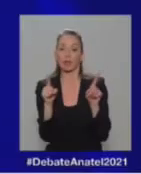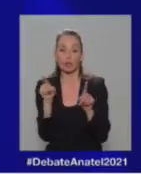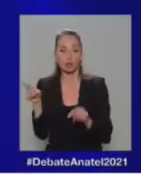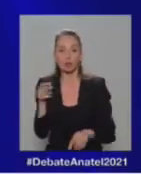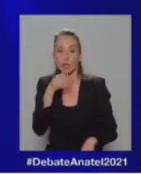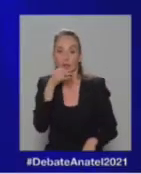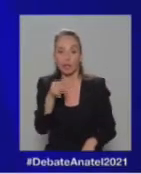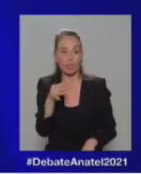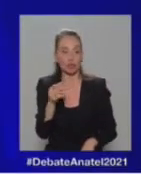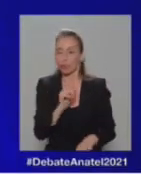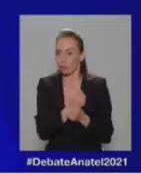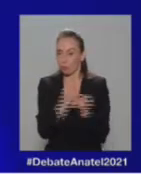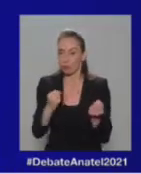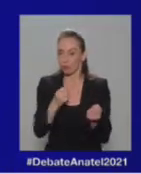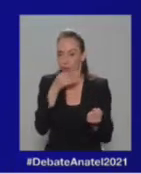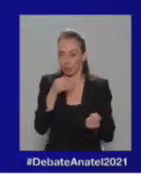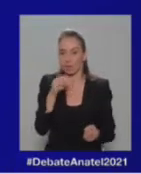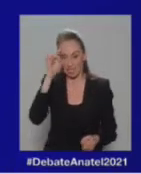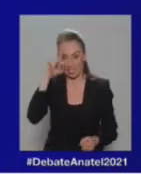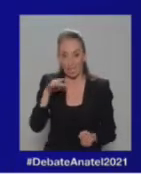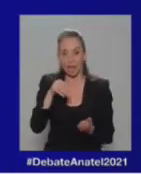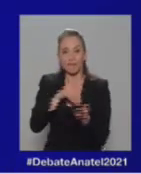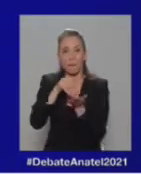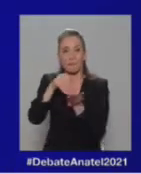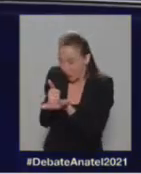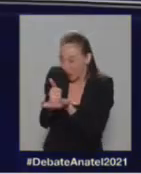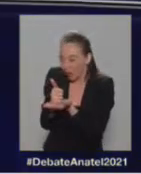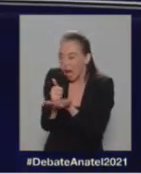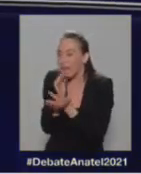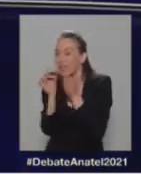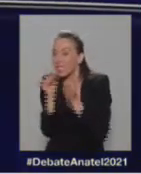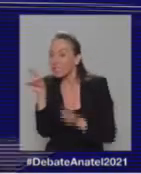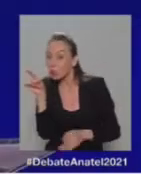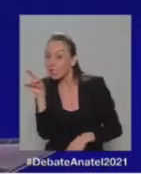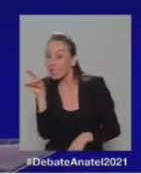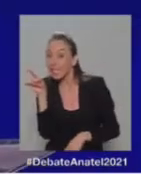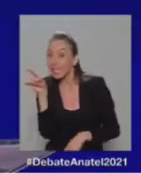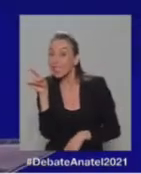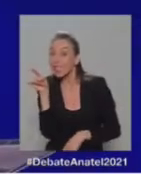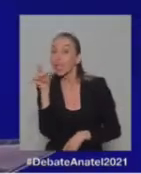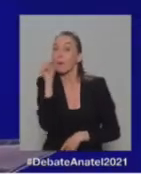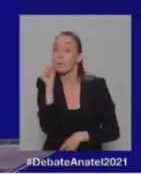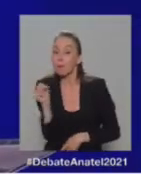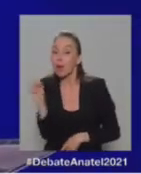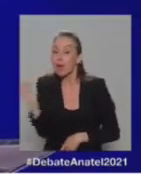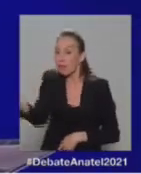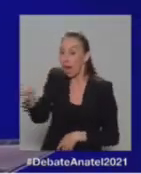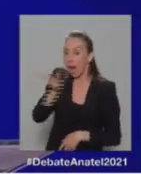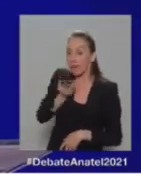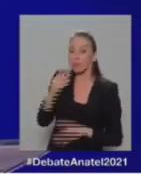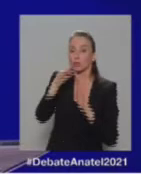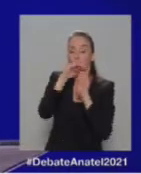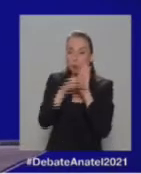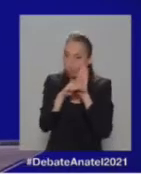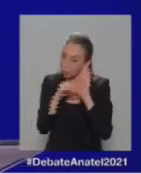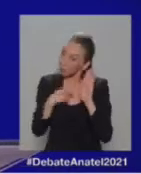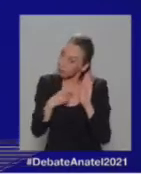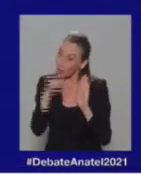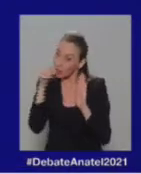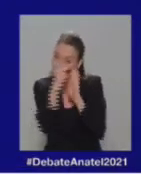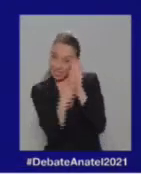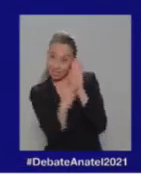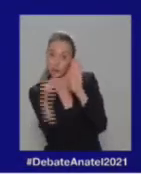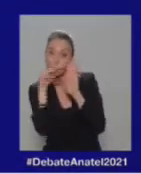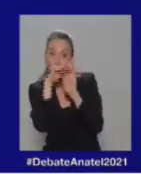paneles, pero yo no logro captar por qué no pudimos hablar de otros temas, añadió. Es decir, no compartió la pauta temática del debate José